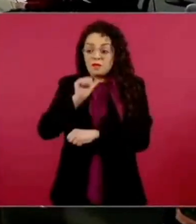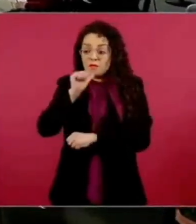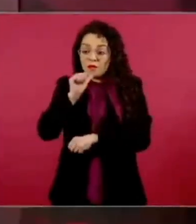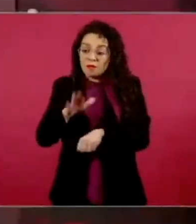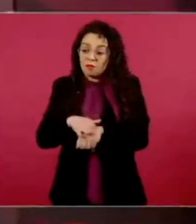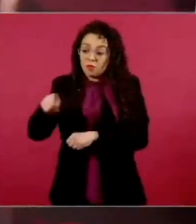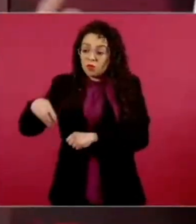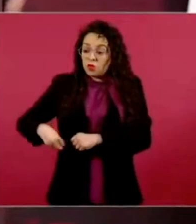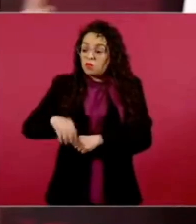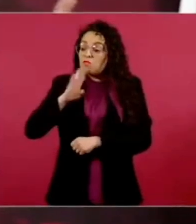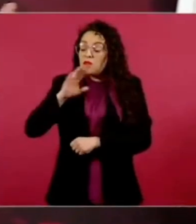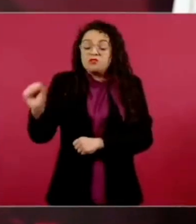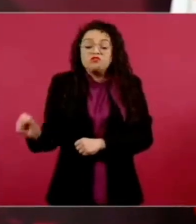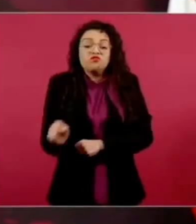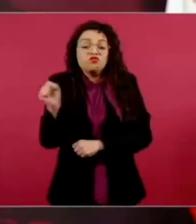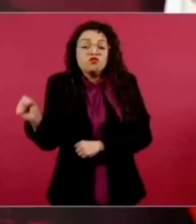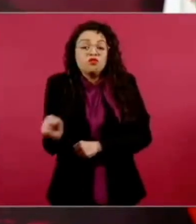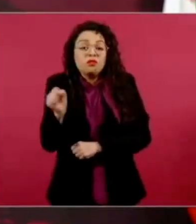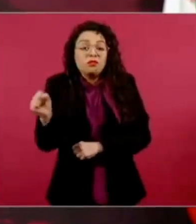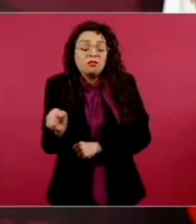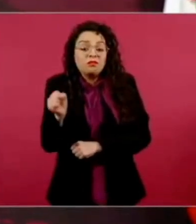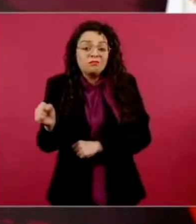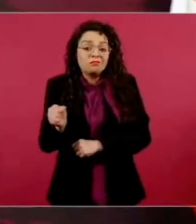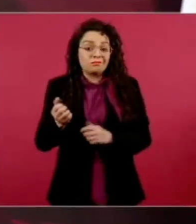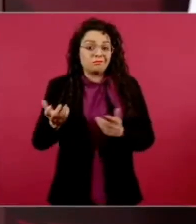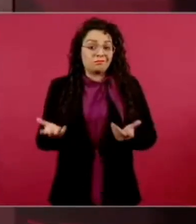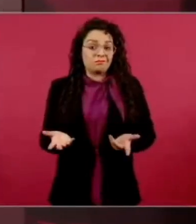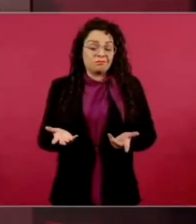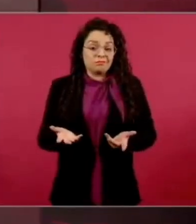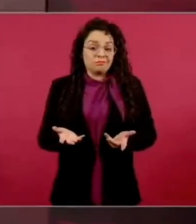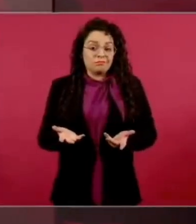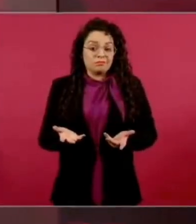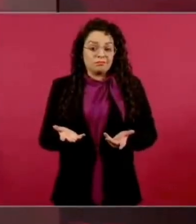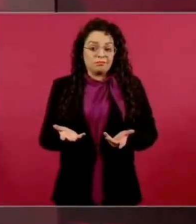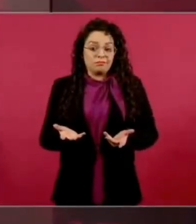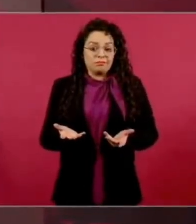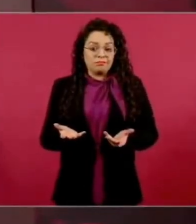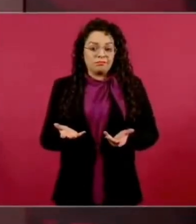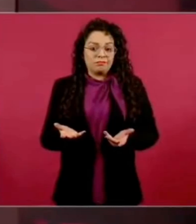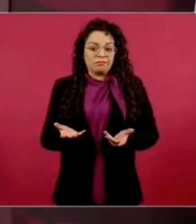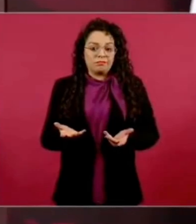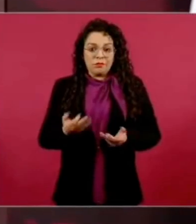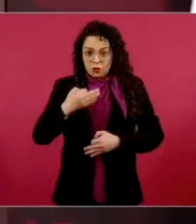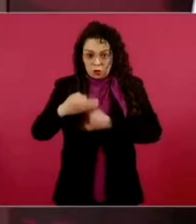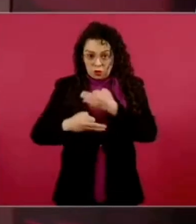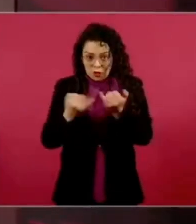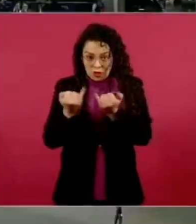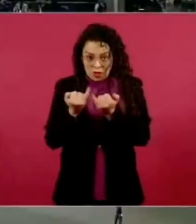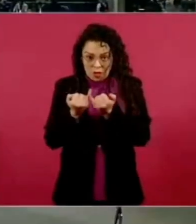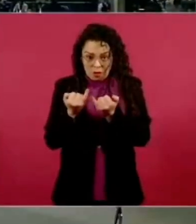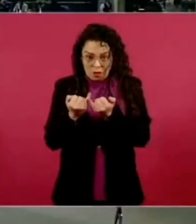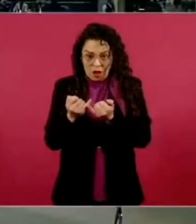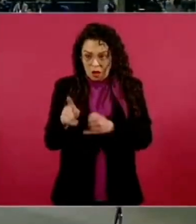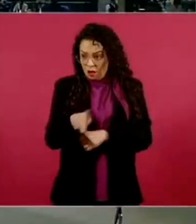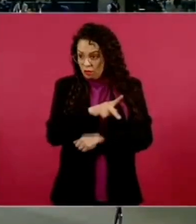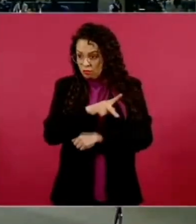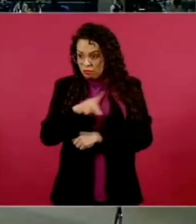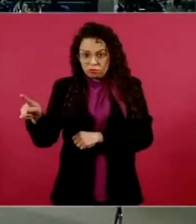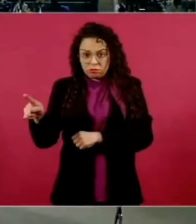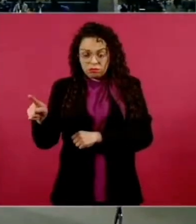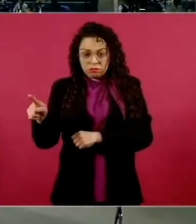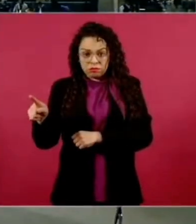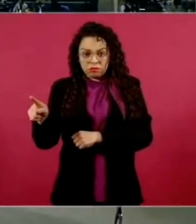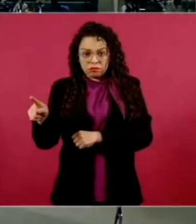Además, ¿cómo vamos a ser todos igual? ¿Cómo es eso de que dice el presidente que no existen